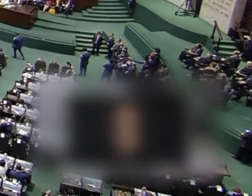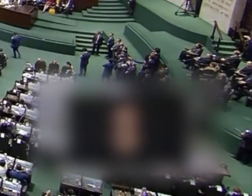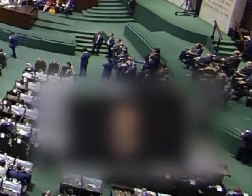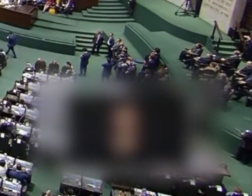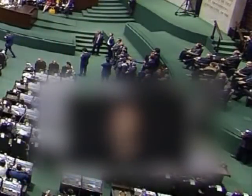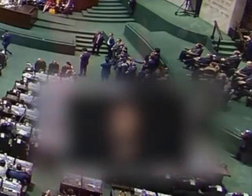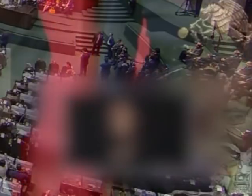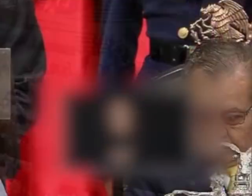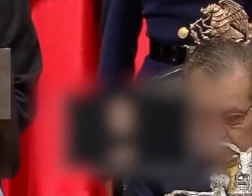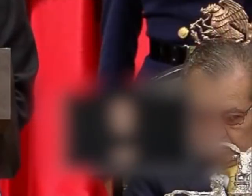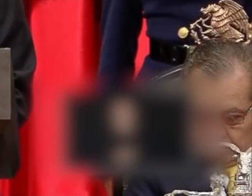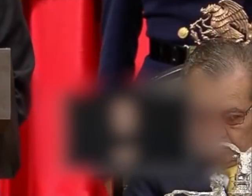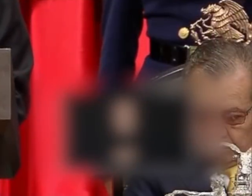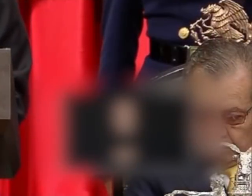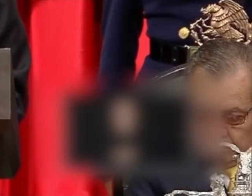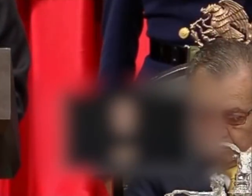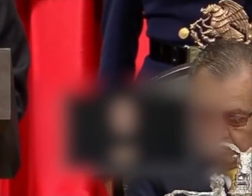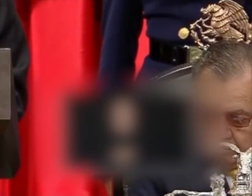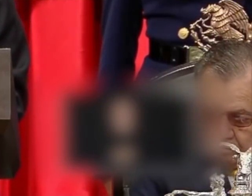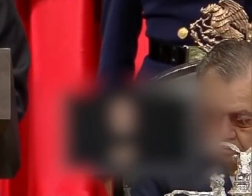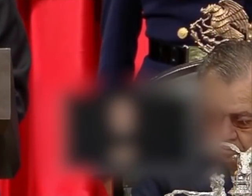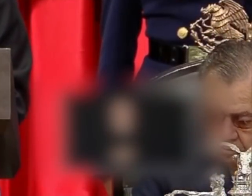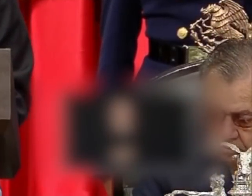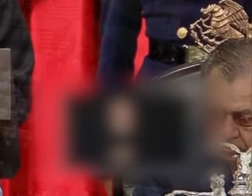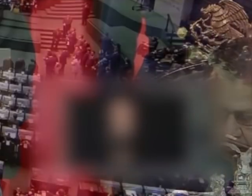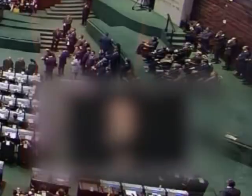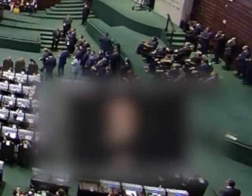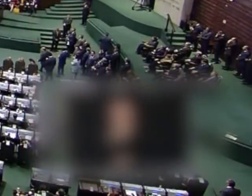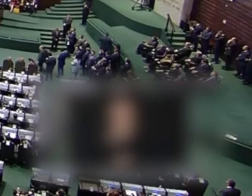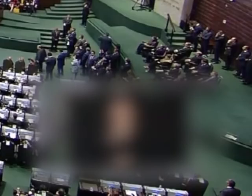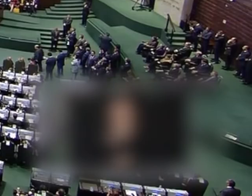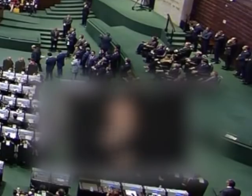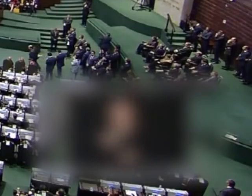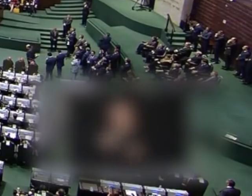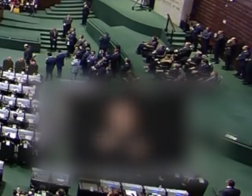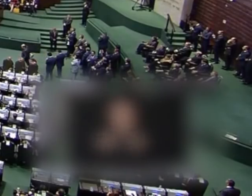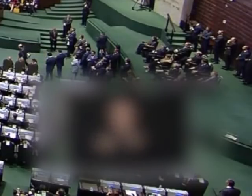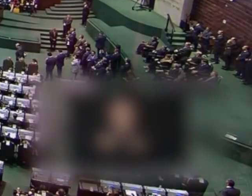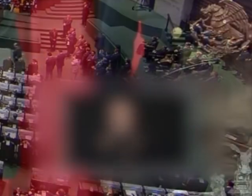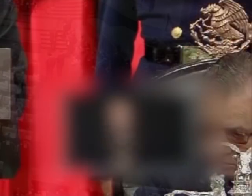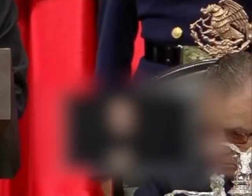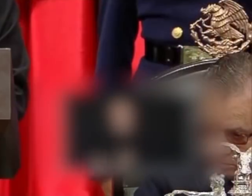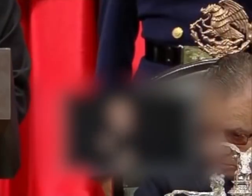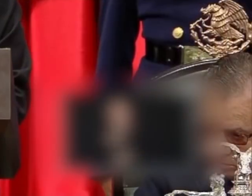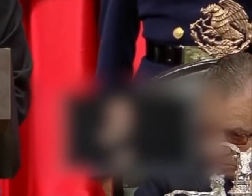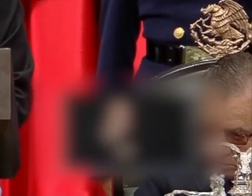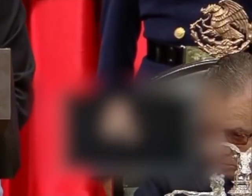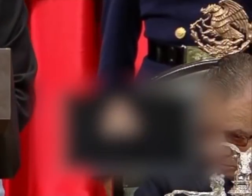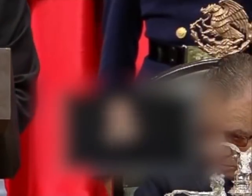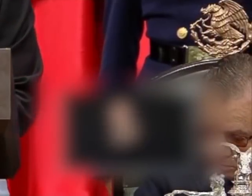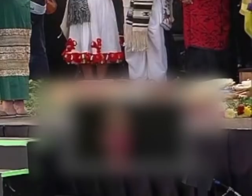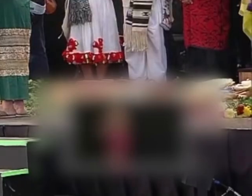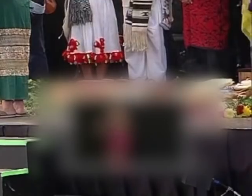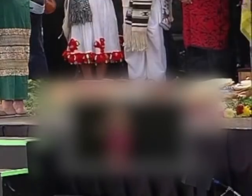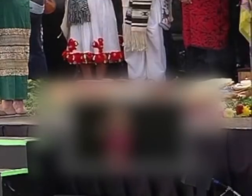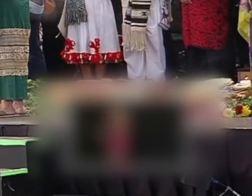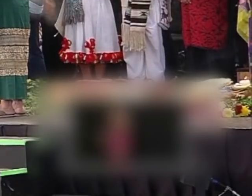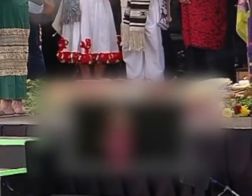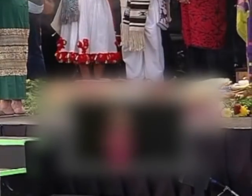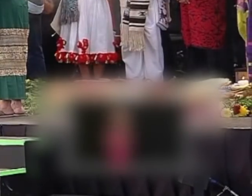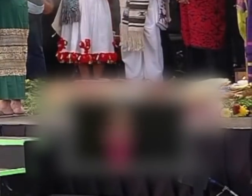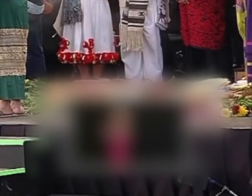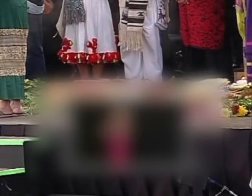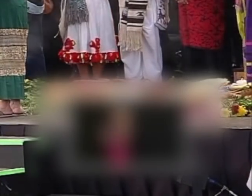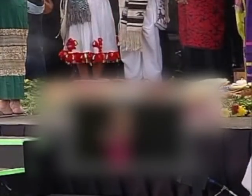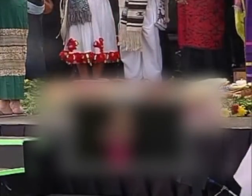México. Estoy preparado para no fallarle a mi pueblo. No tengo derecho a fallar.